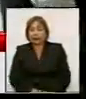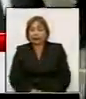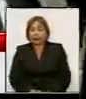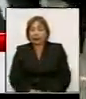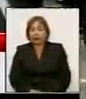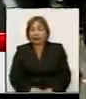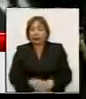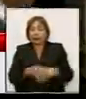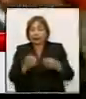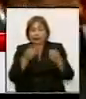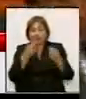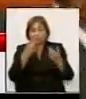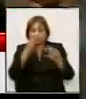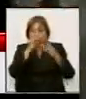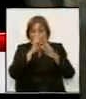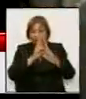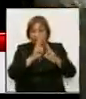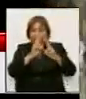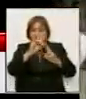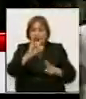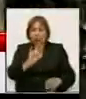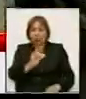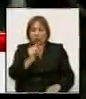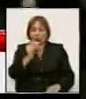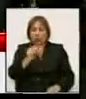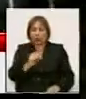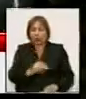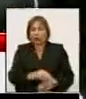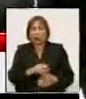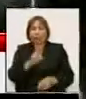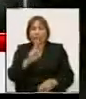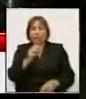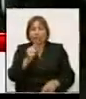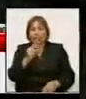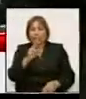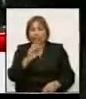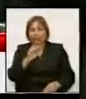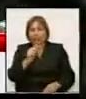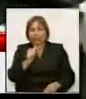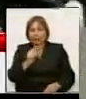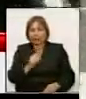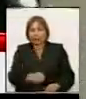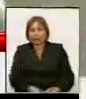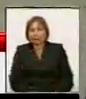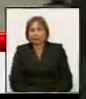que se le ha rendido a don Juan Inchausti Vargas.